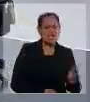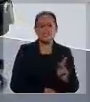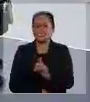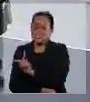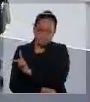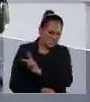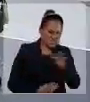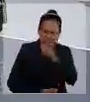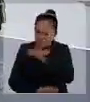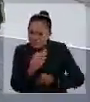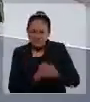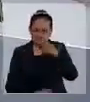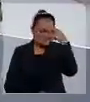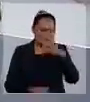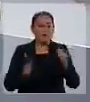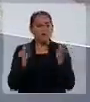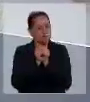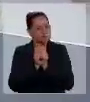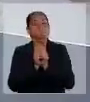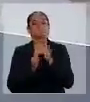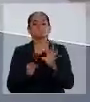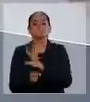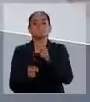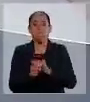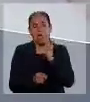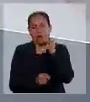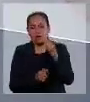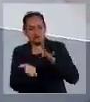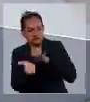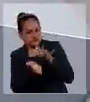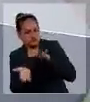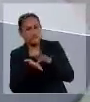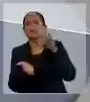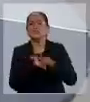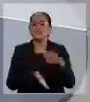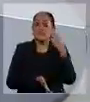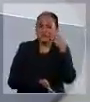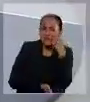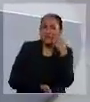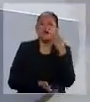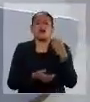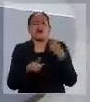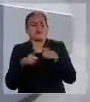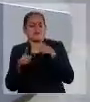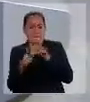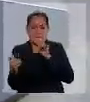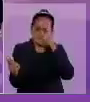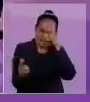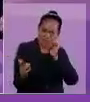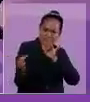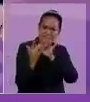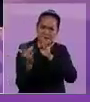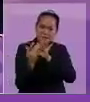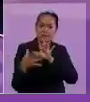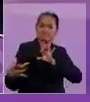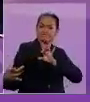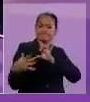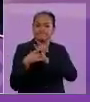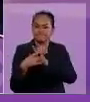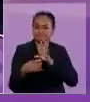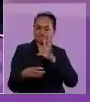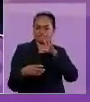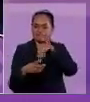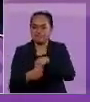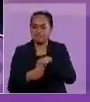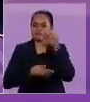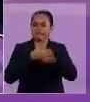todos contarán con un dispositivo, tableta o celular, justamente para poderse insertar de lleno en el siglo XXI.